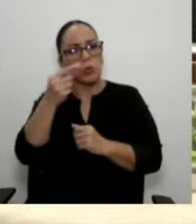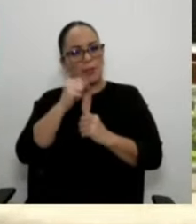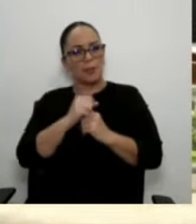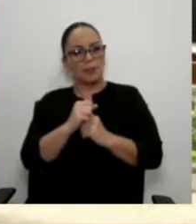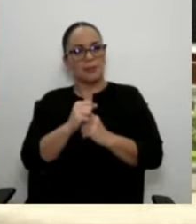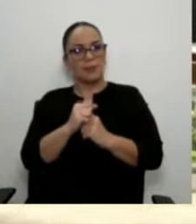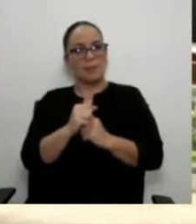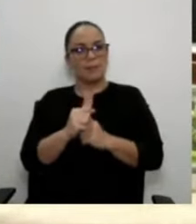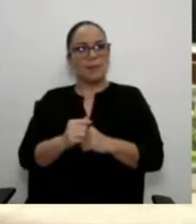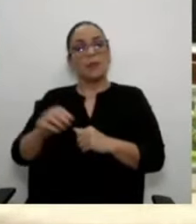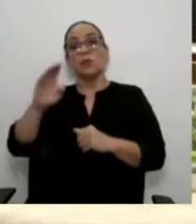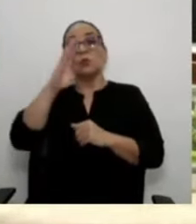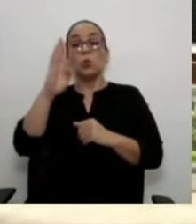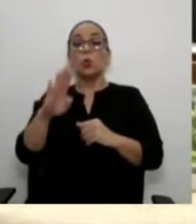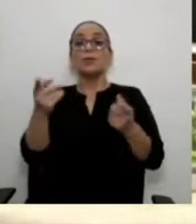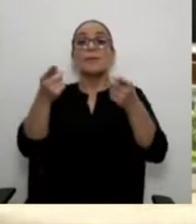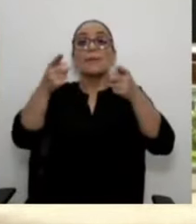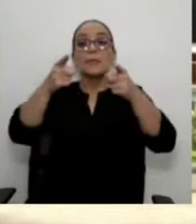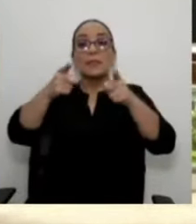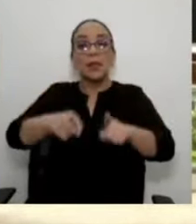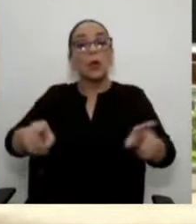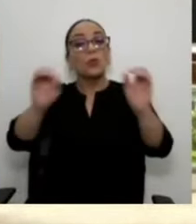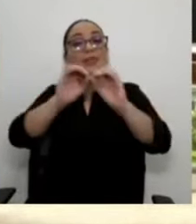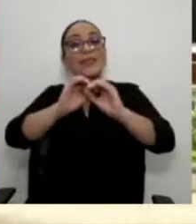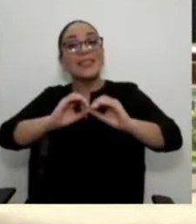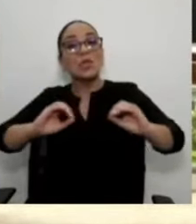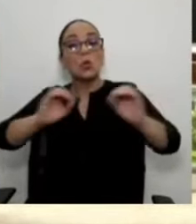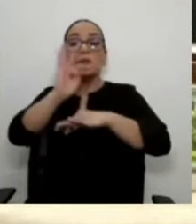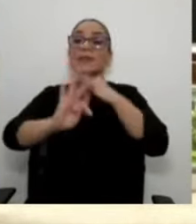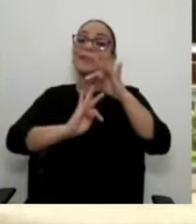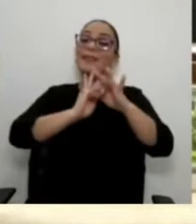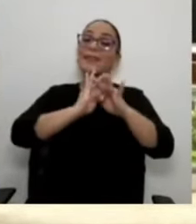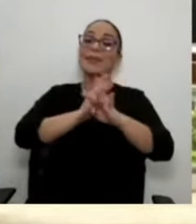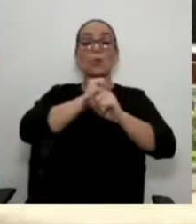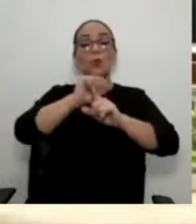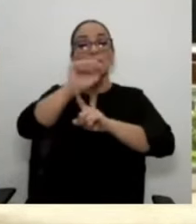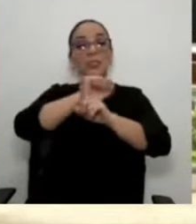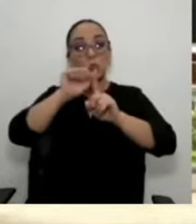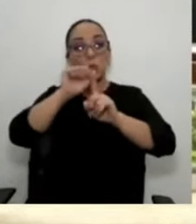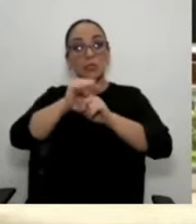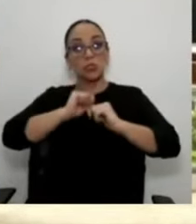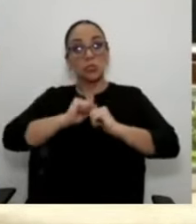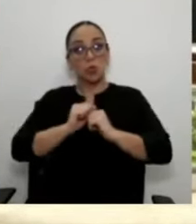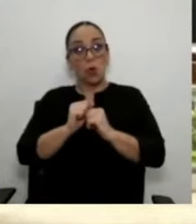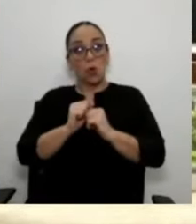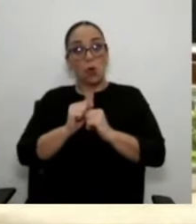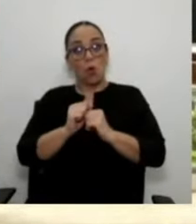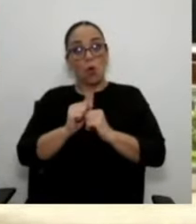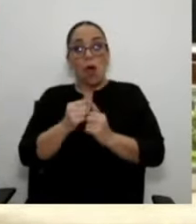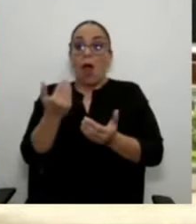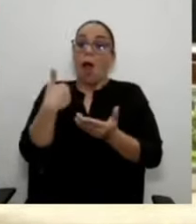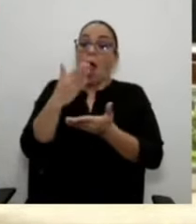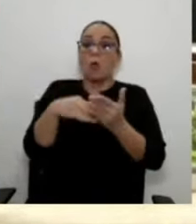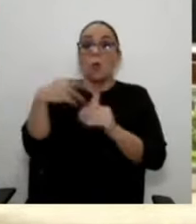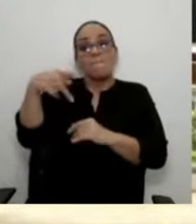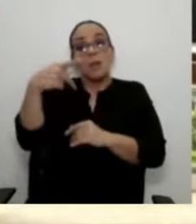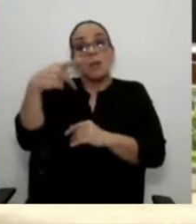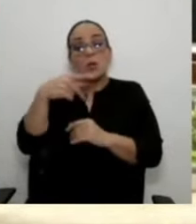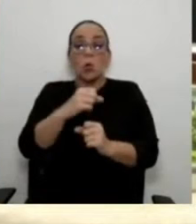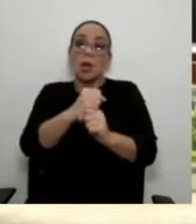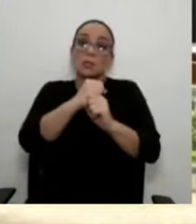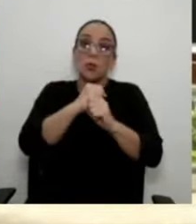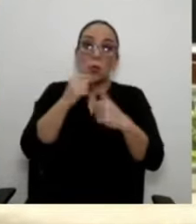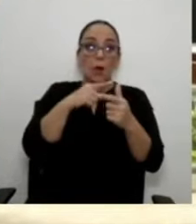se ha presentado ningún tipo de incidente que haya puesto en peligro la seguridad